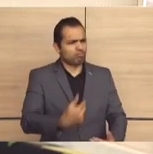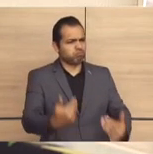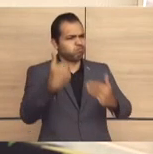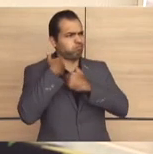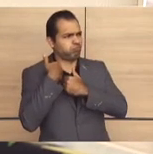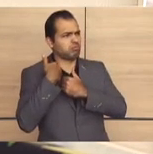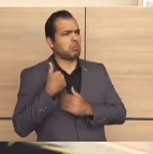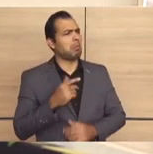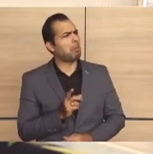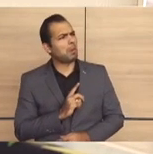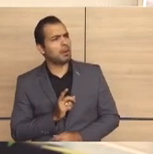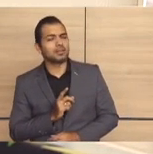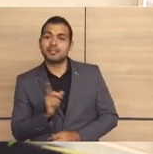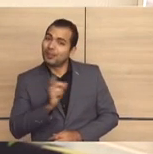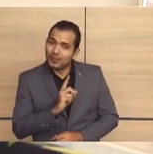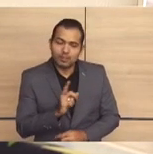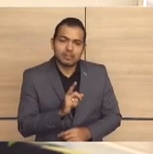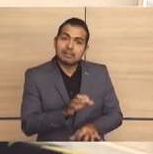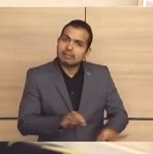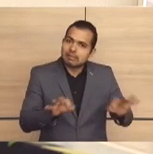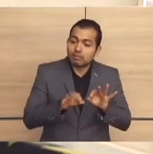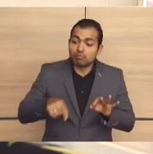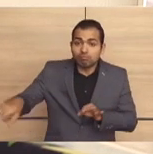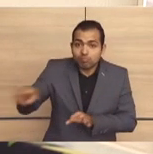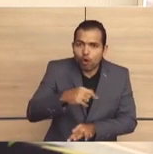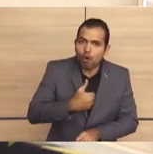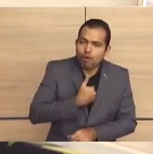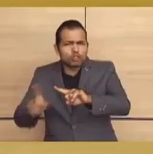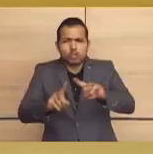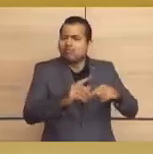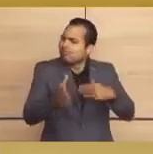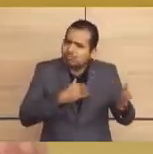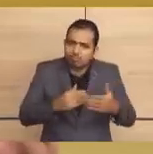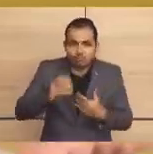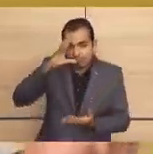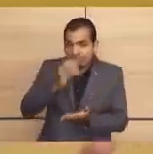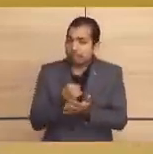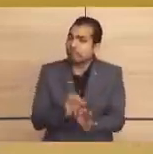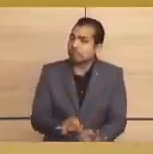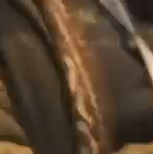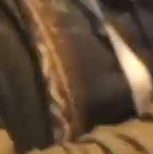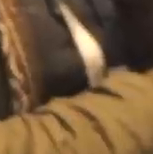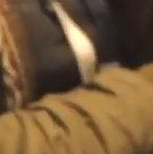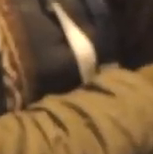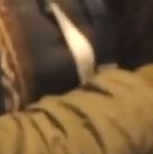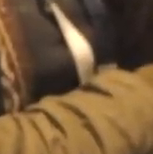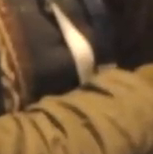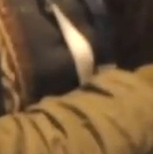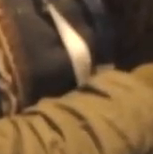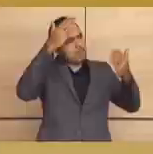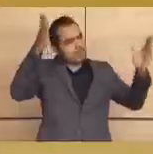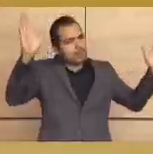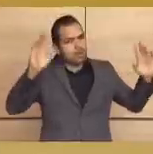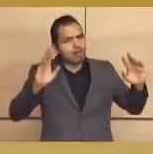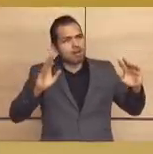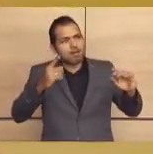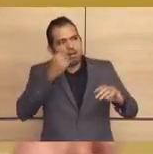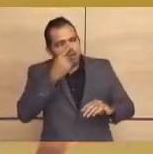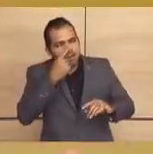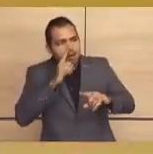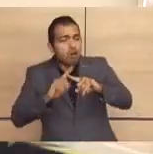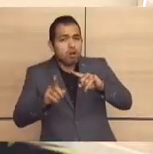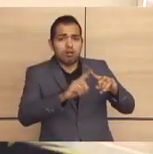sentido, de que tu opinión sí importa, por distinta que sea, ¿no? Y incomoda, ¿no? Si nosotros no nos